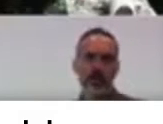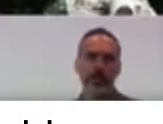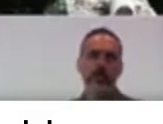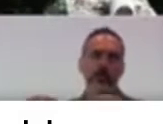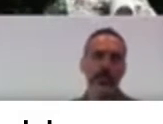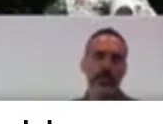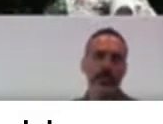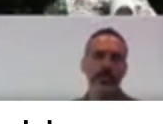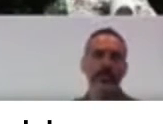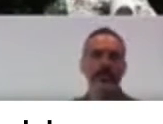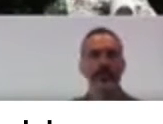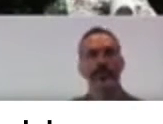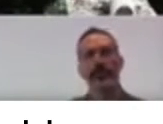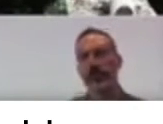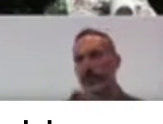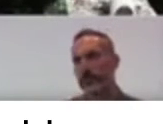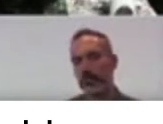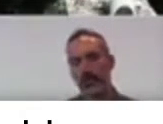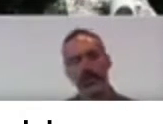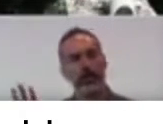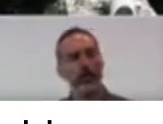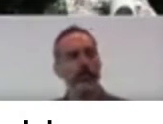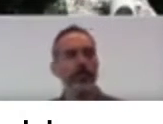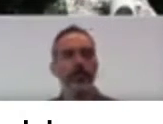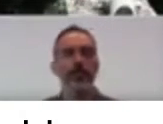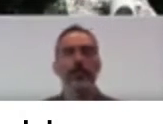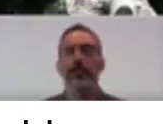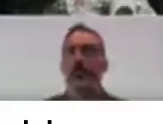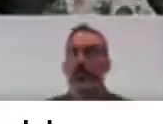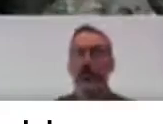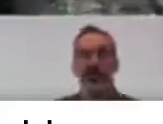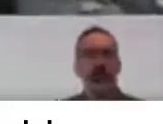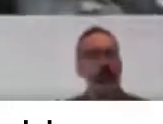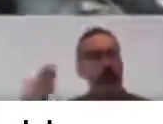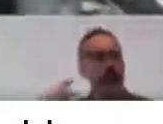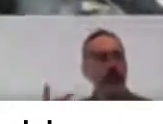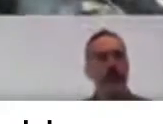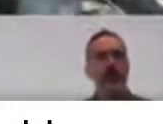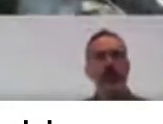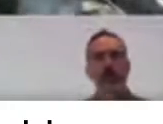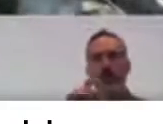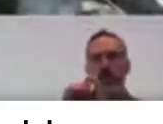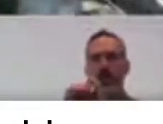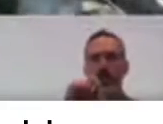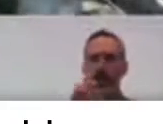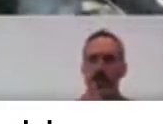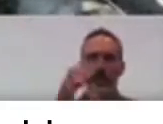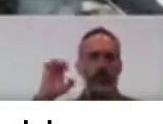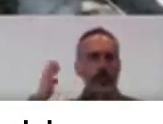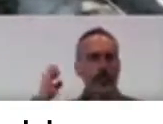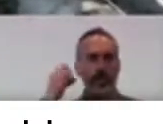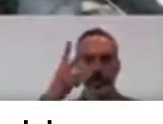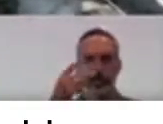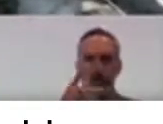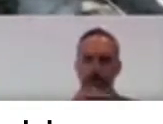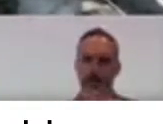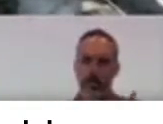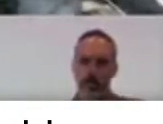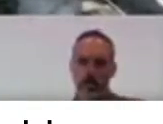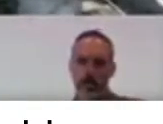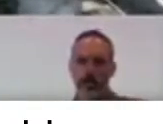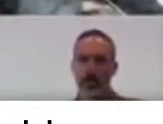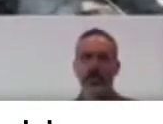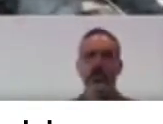hemos enfrentado otros sucesos. La explosión del 26 de enero en la 2 Poniente y